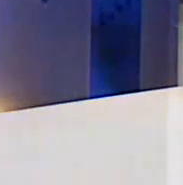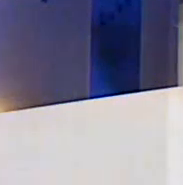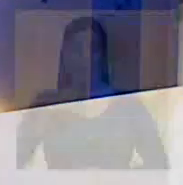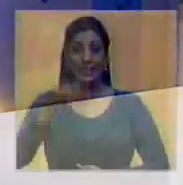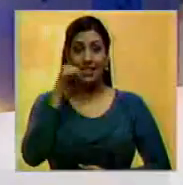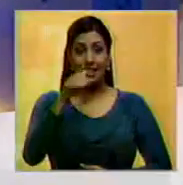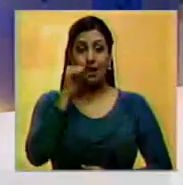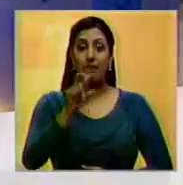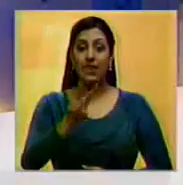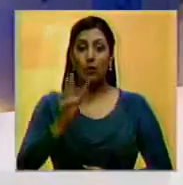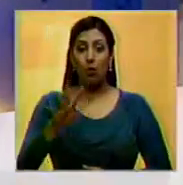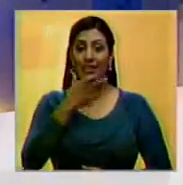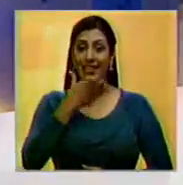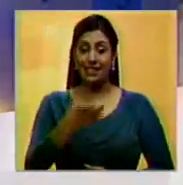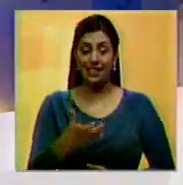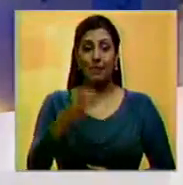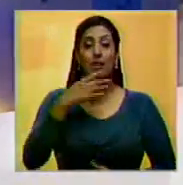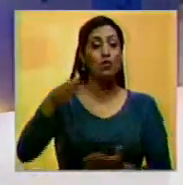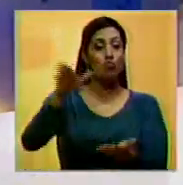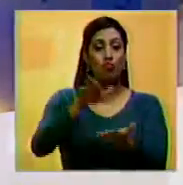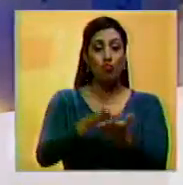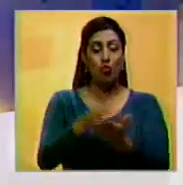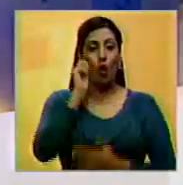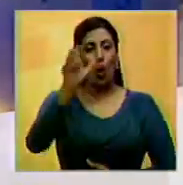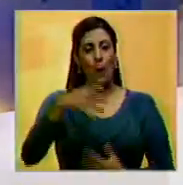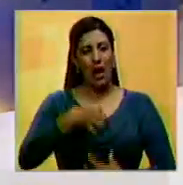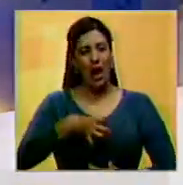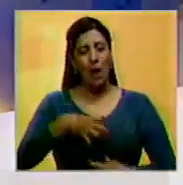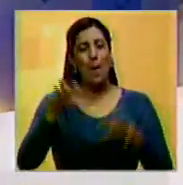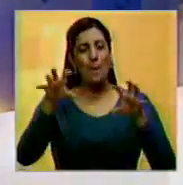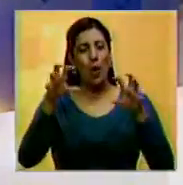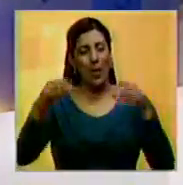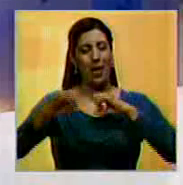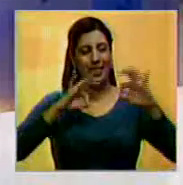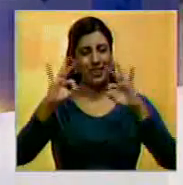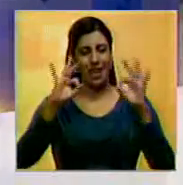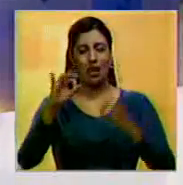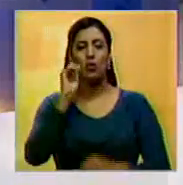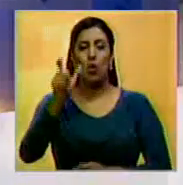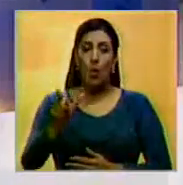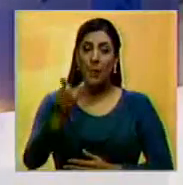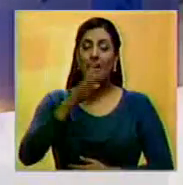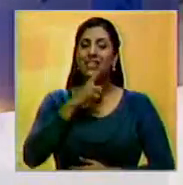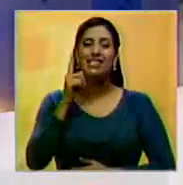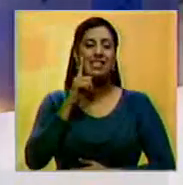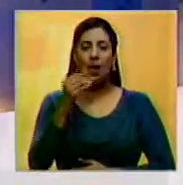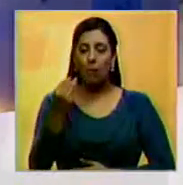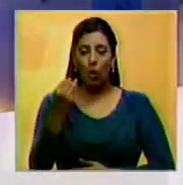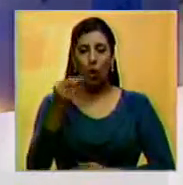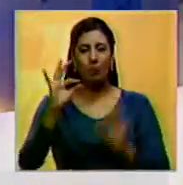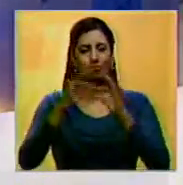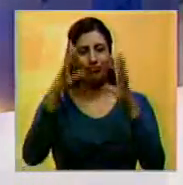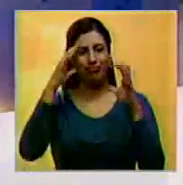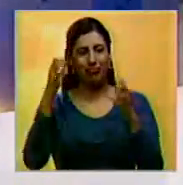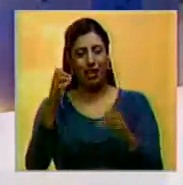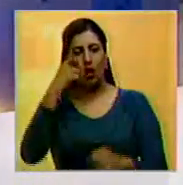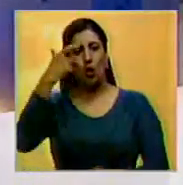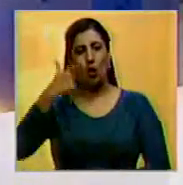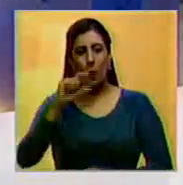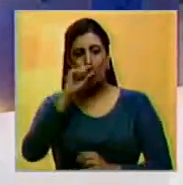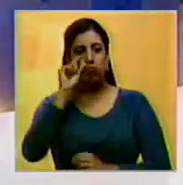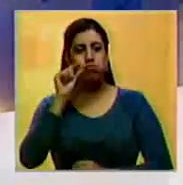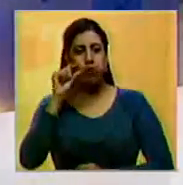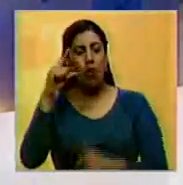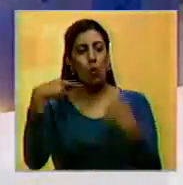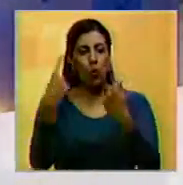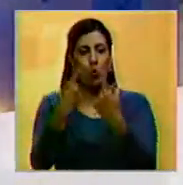Este sábado 24 de diciembre falleció el humorista venezolano Germán Regalado, mejor conocido por interpretar al Rastacuero